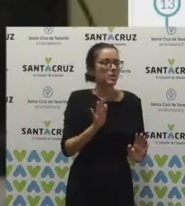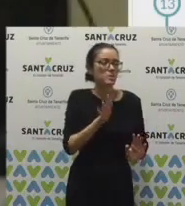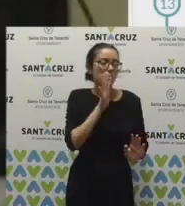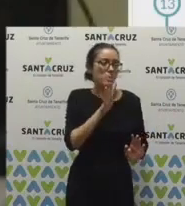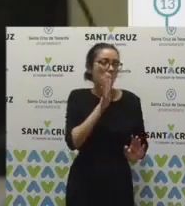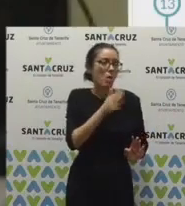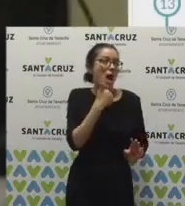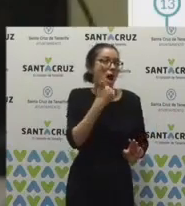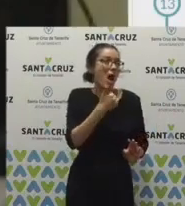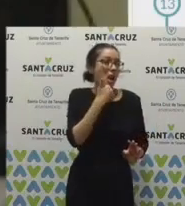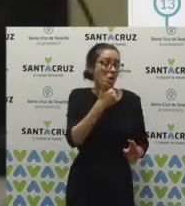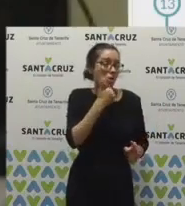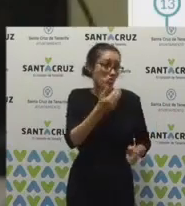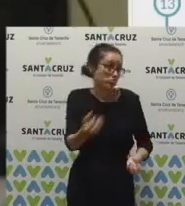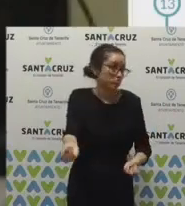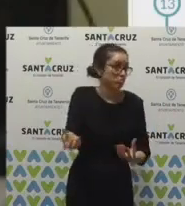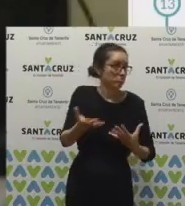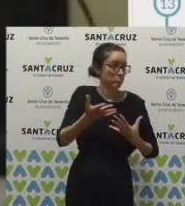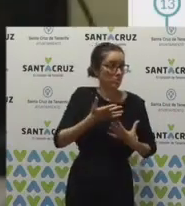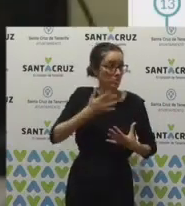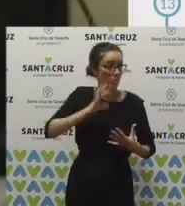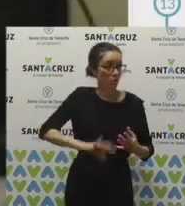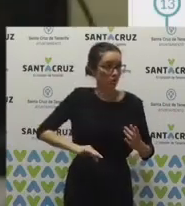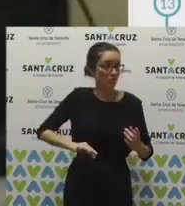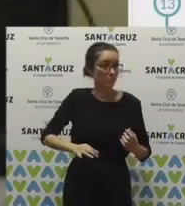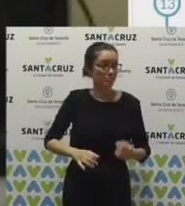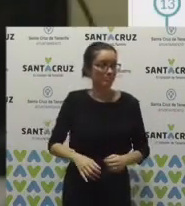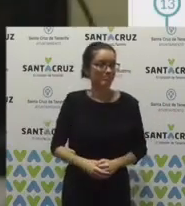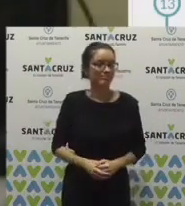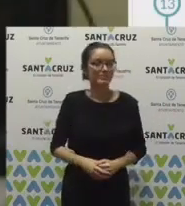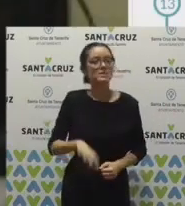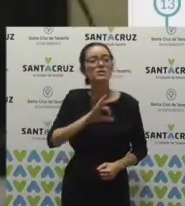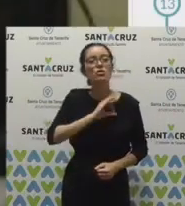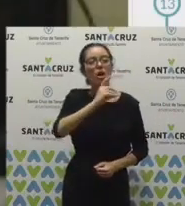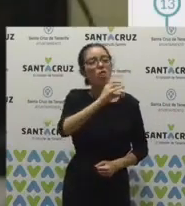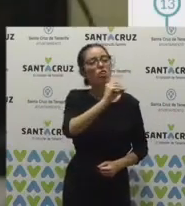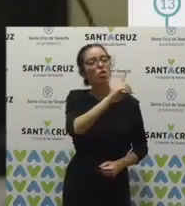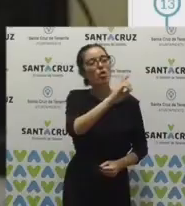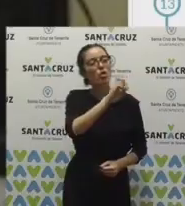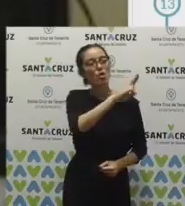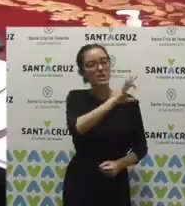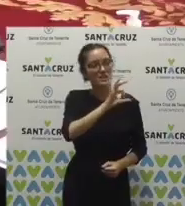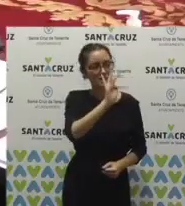apuntarlo para la totalidad del pleno doña dolores